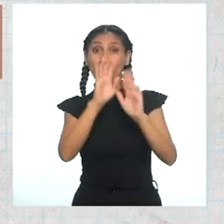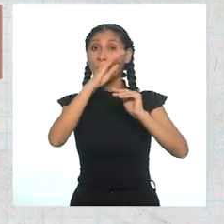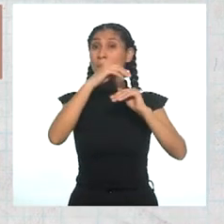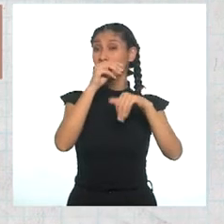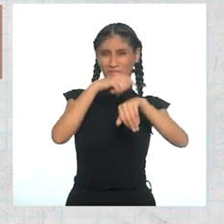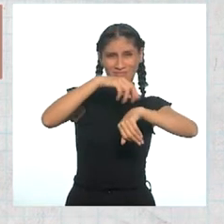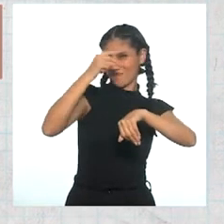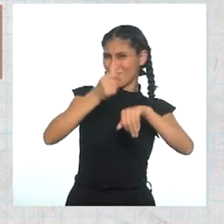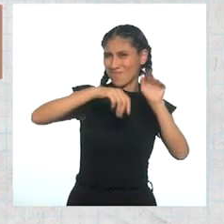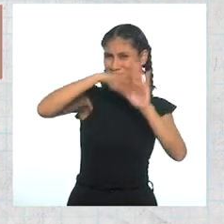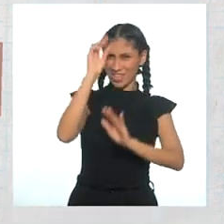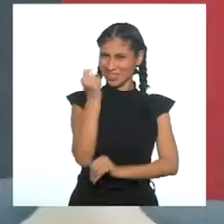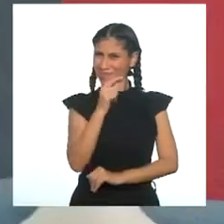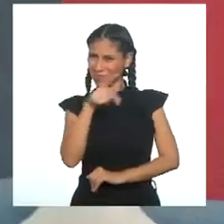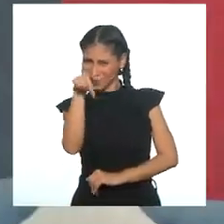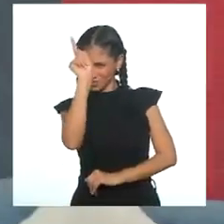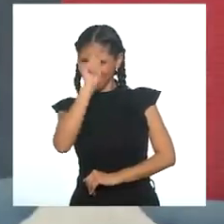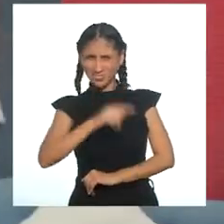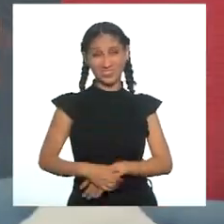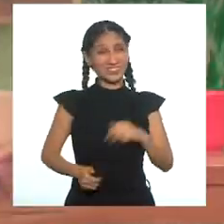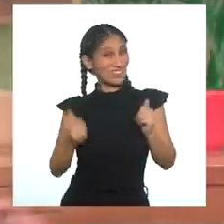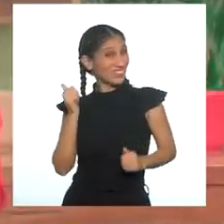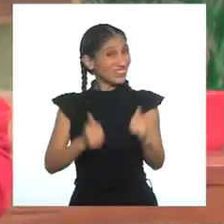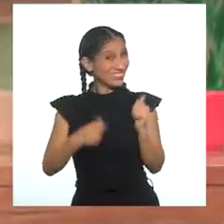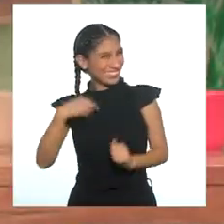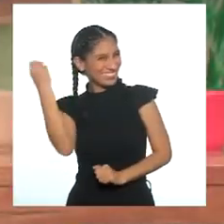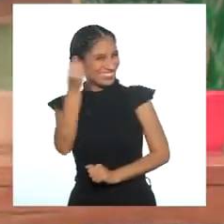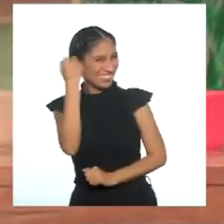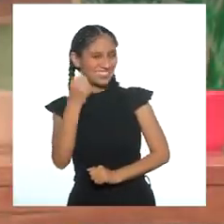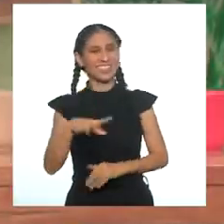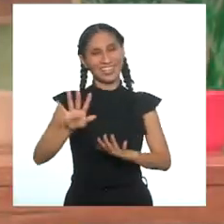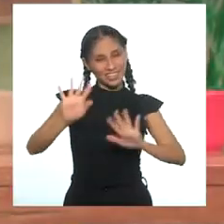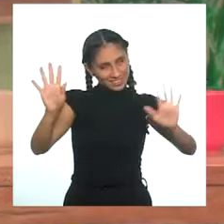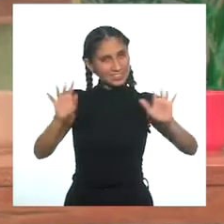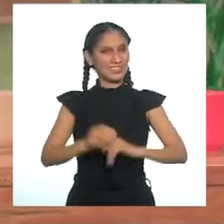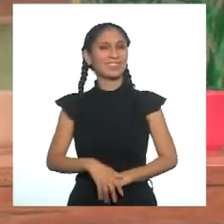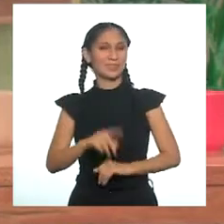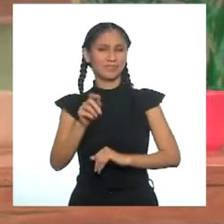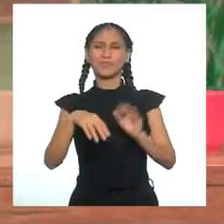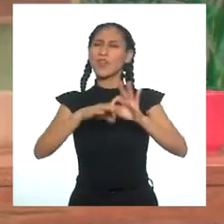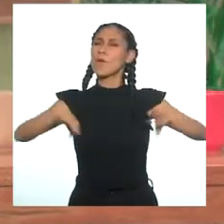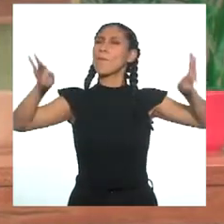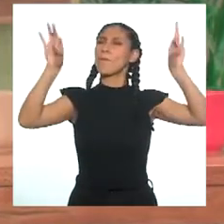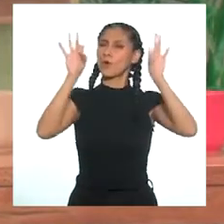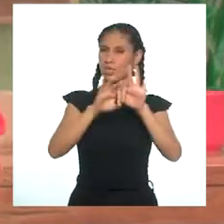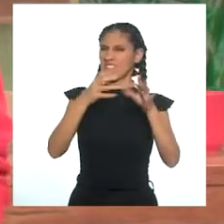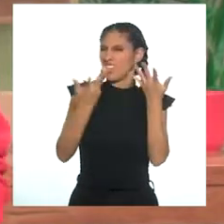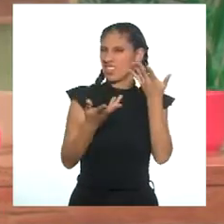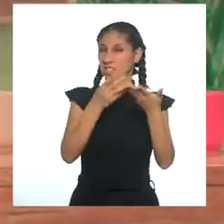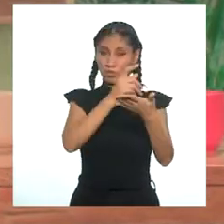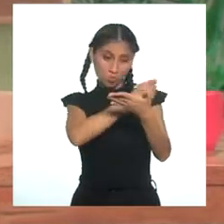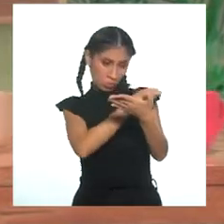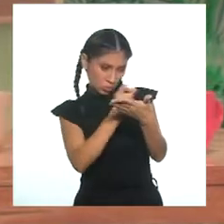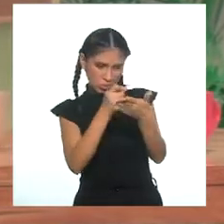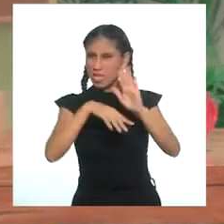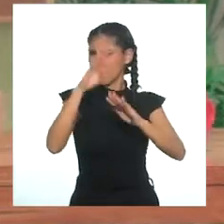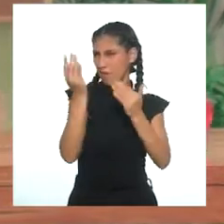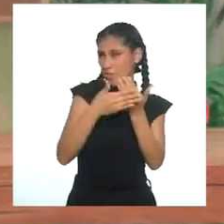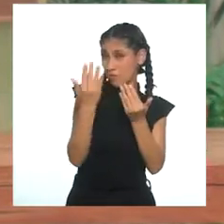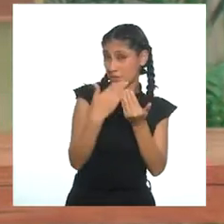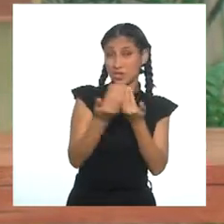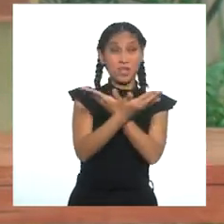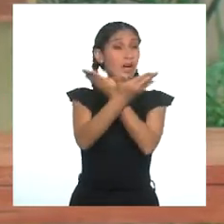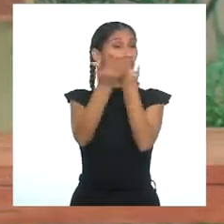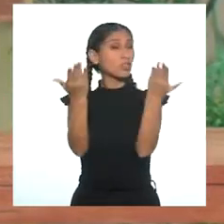que tú. Ya, mira, da lo mismo la velocidad. Lo importante es que la estrategia es más sencilla. A